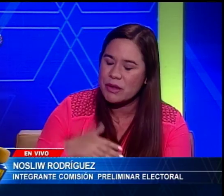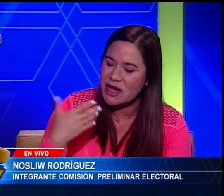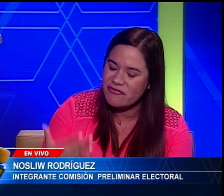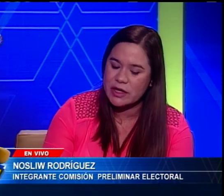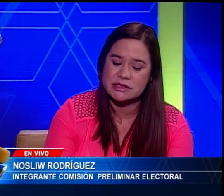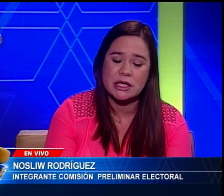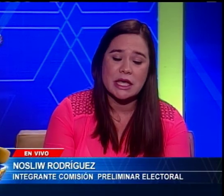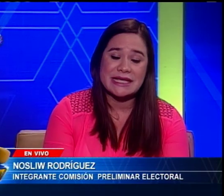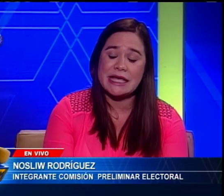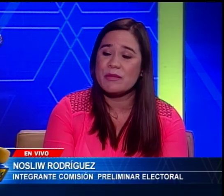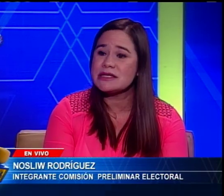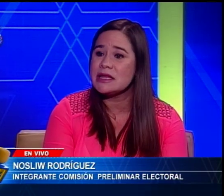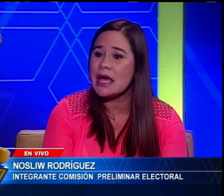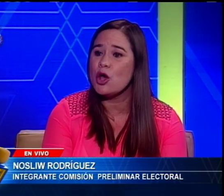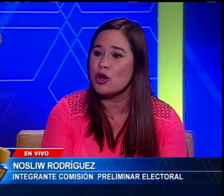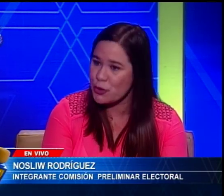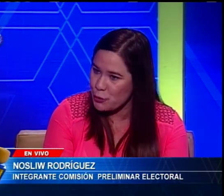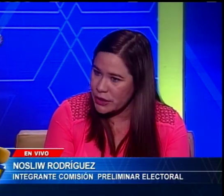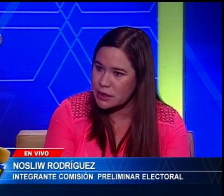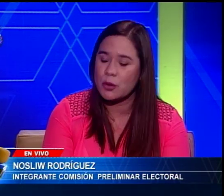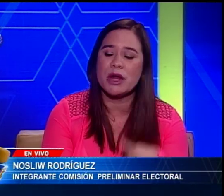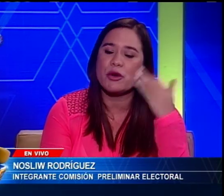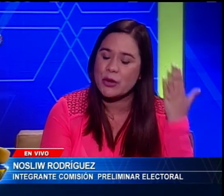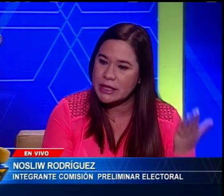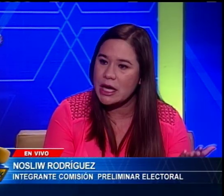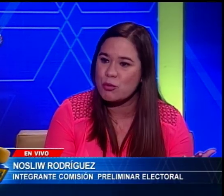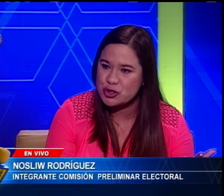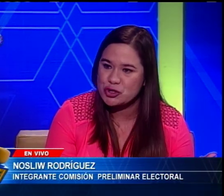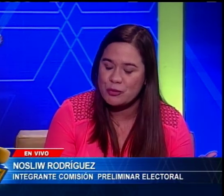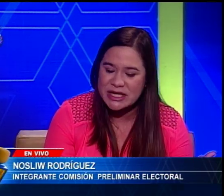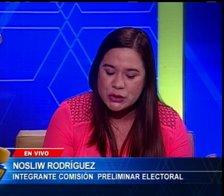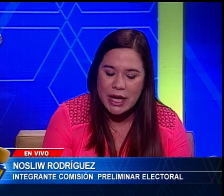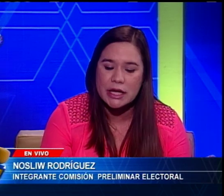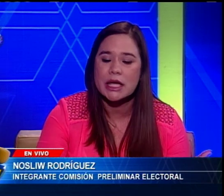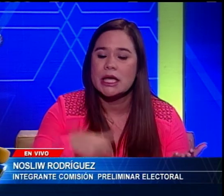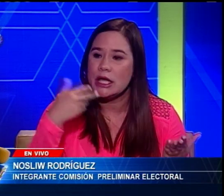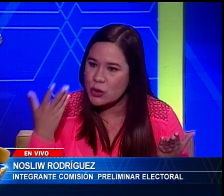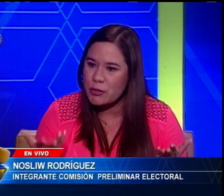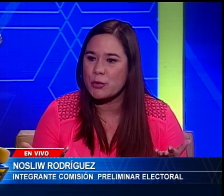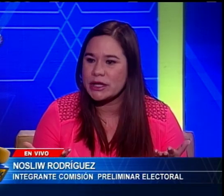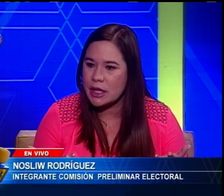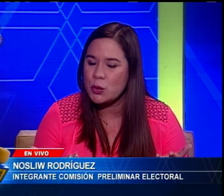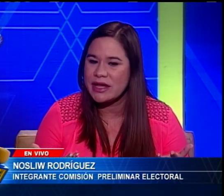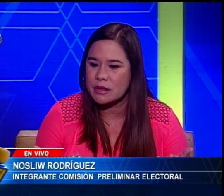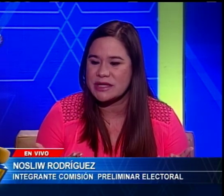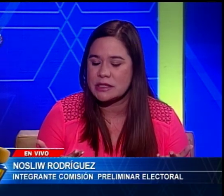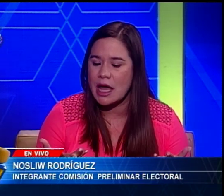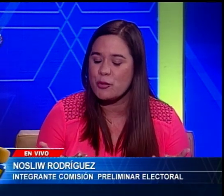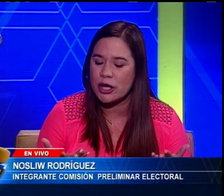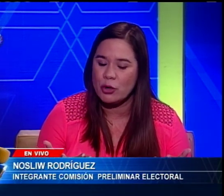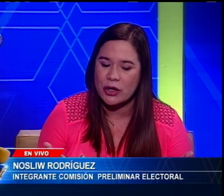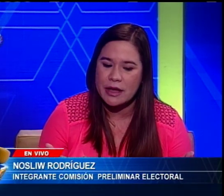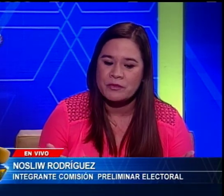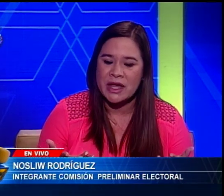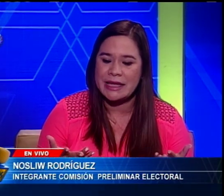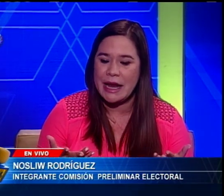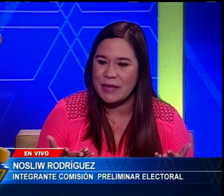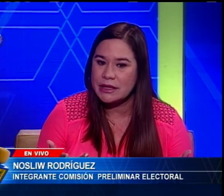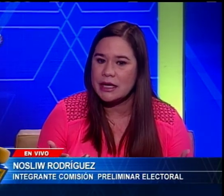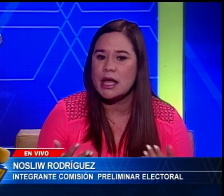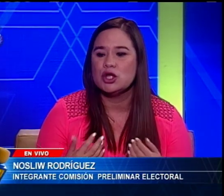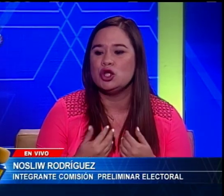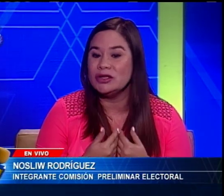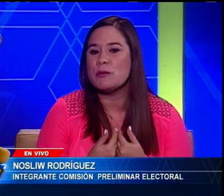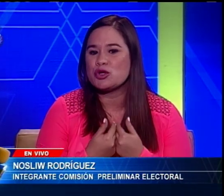en esta primera fase. Se han presentado dos propuestas, una propuesta de la oposición venezolana y una propuesta nuestra presentada por el bloque de